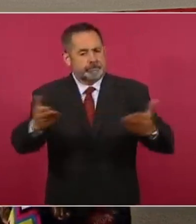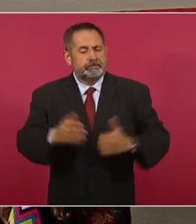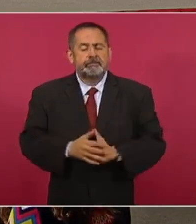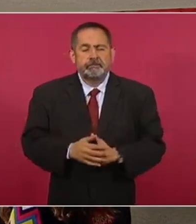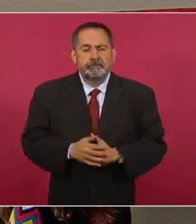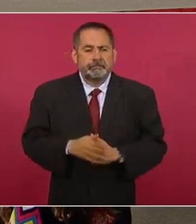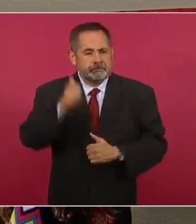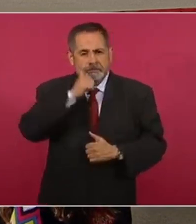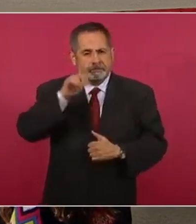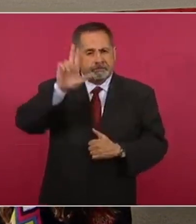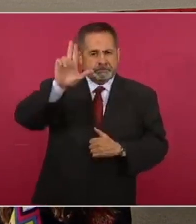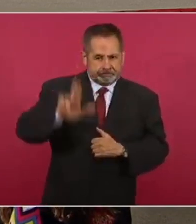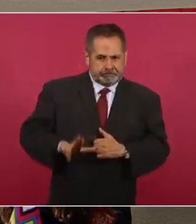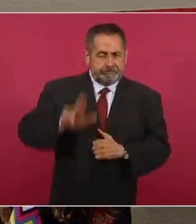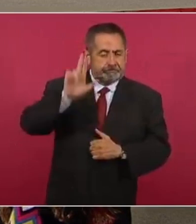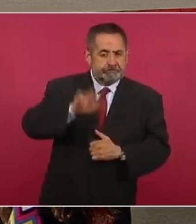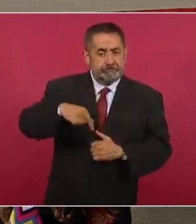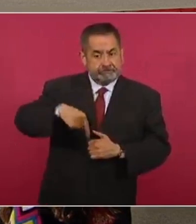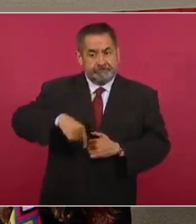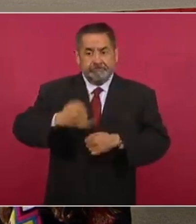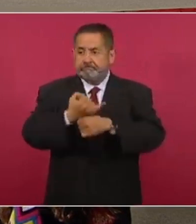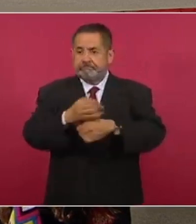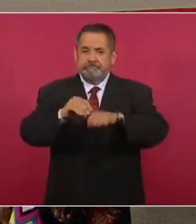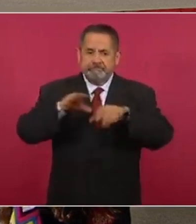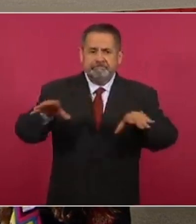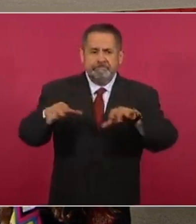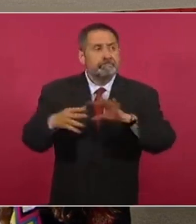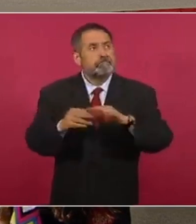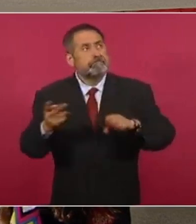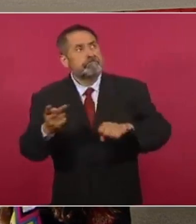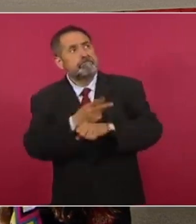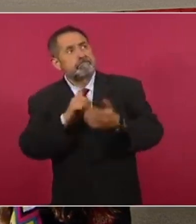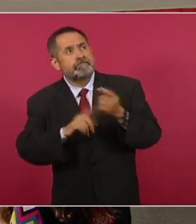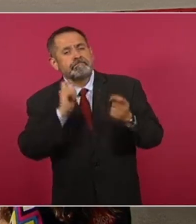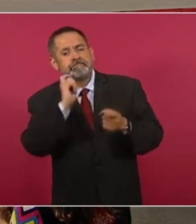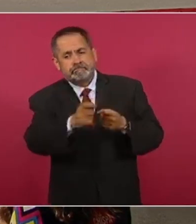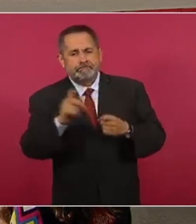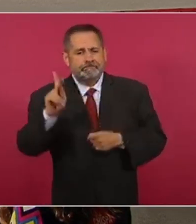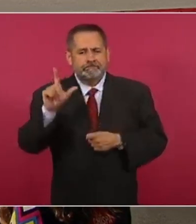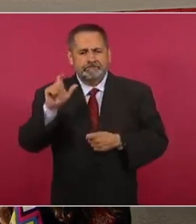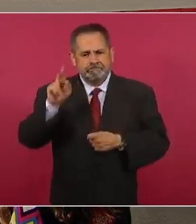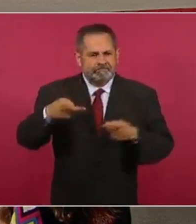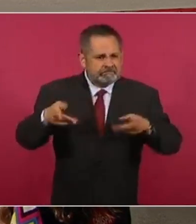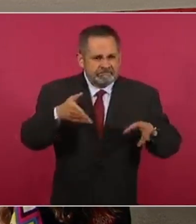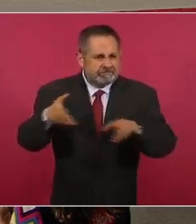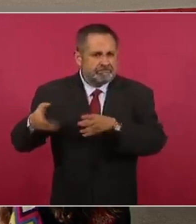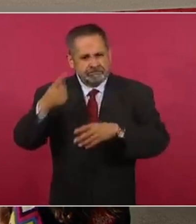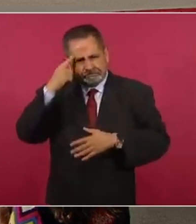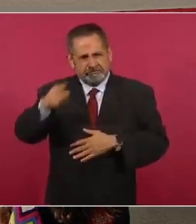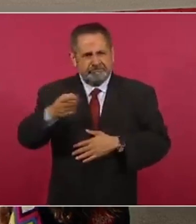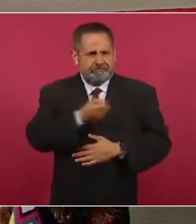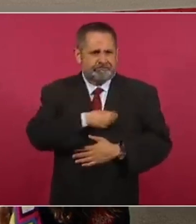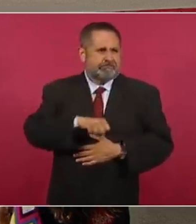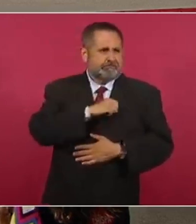todos los martes vamos a dar a conocer los avances del plan de salud bienestar es el reporte